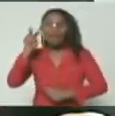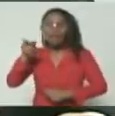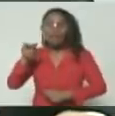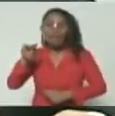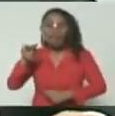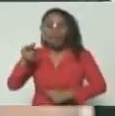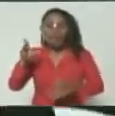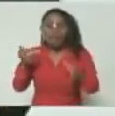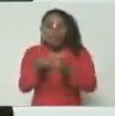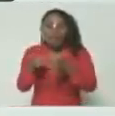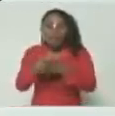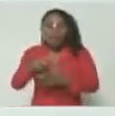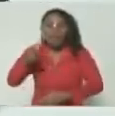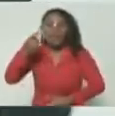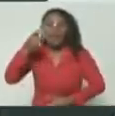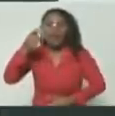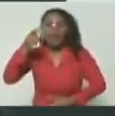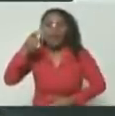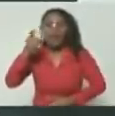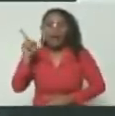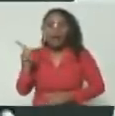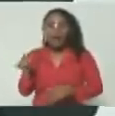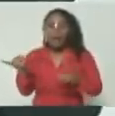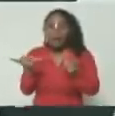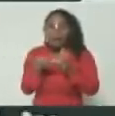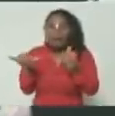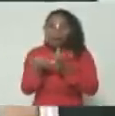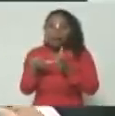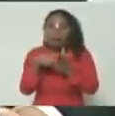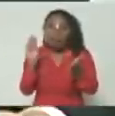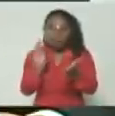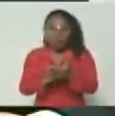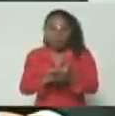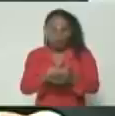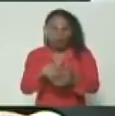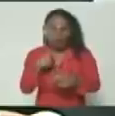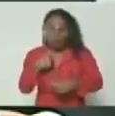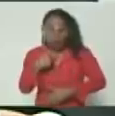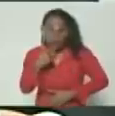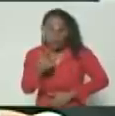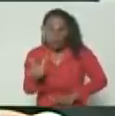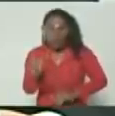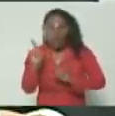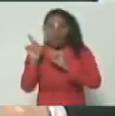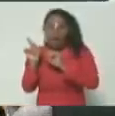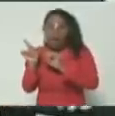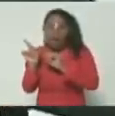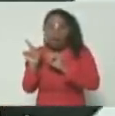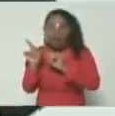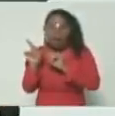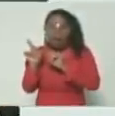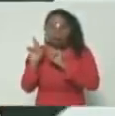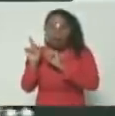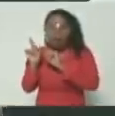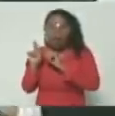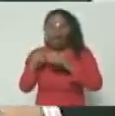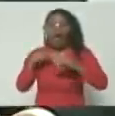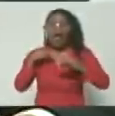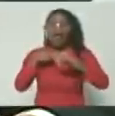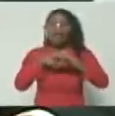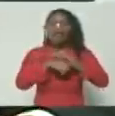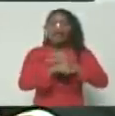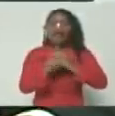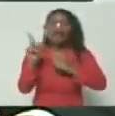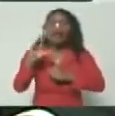alcabalas, presidente. Hay una alcabala cerca, para ponérsela así, se lo digo, justamente ahí, a la entrada de la